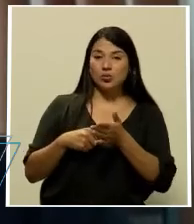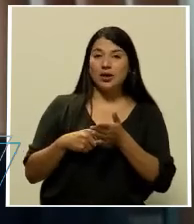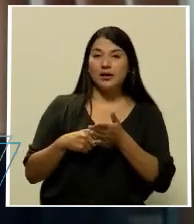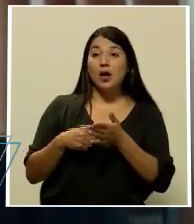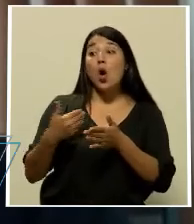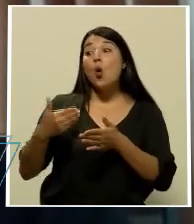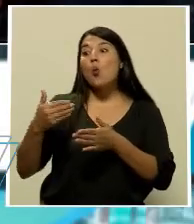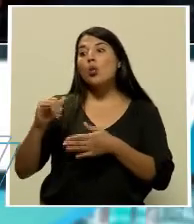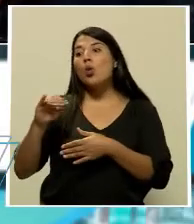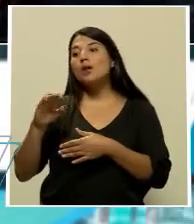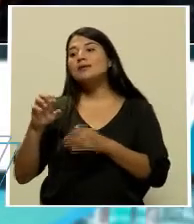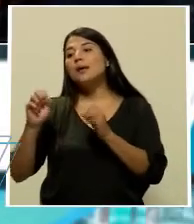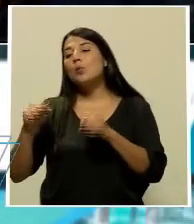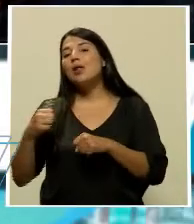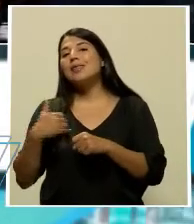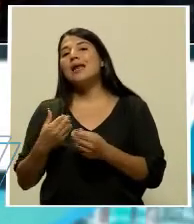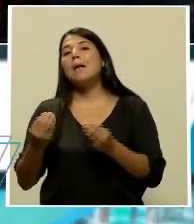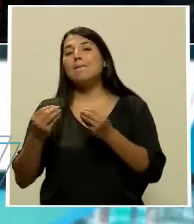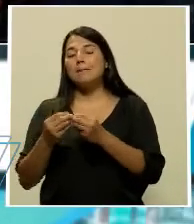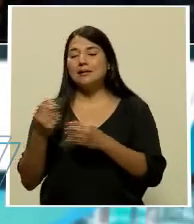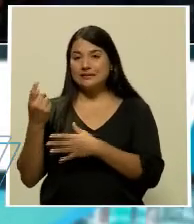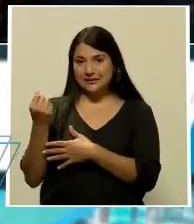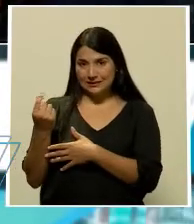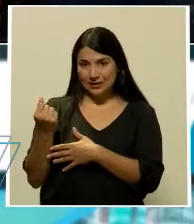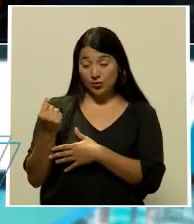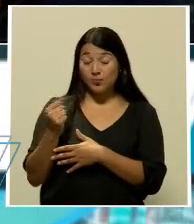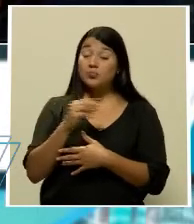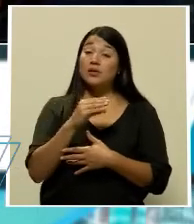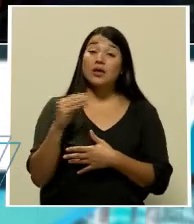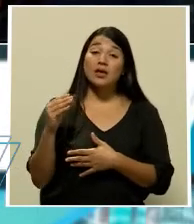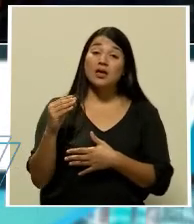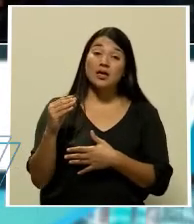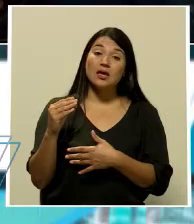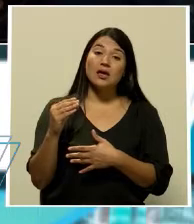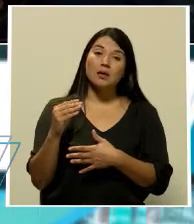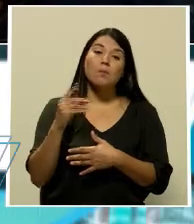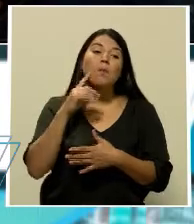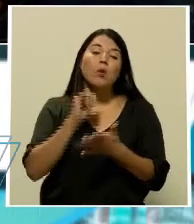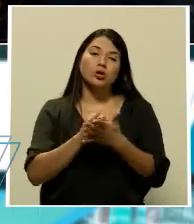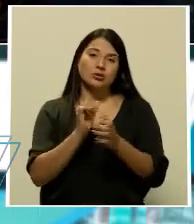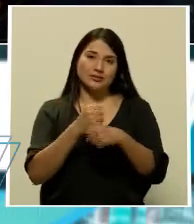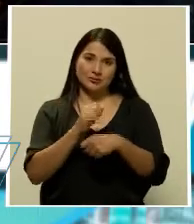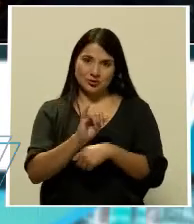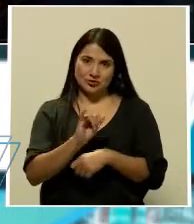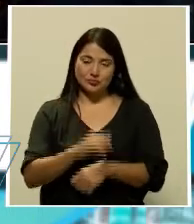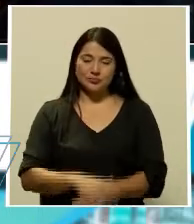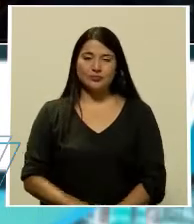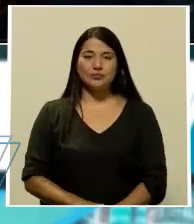del instituto lo permitan y como resultado de todas estas acciones.